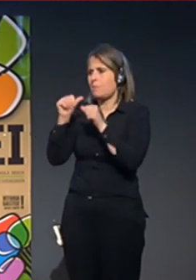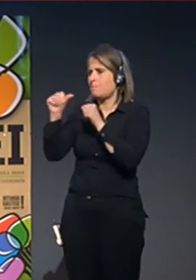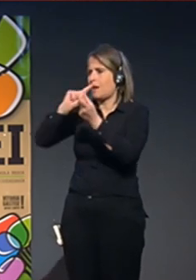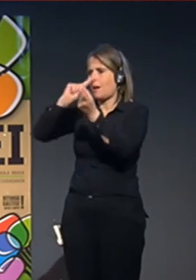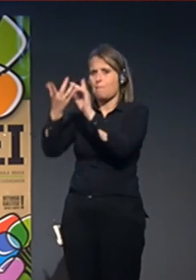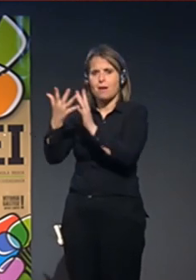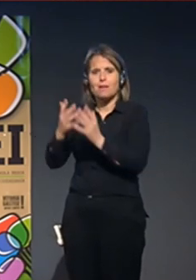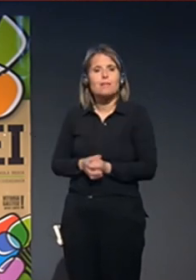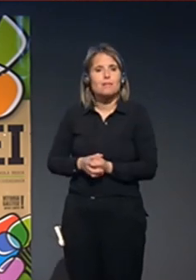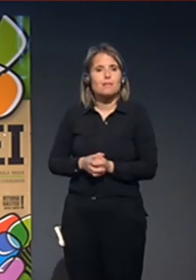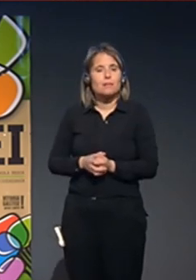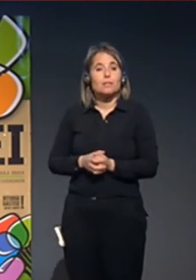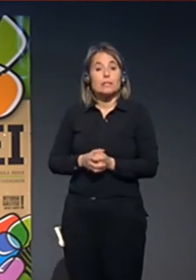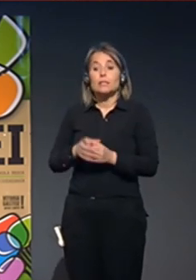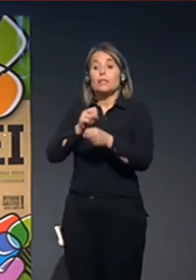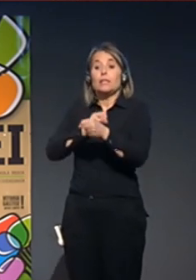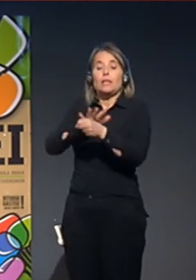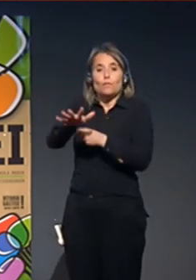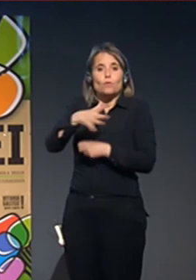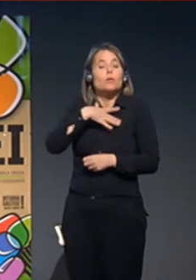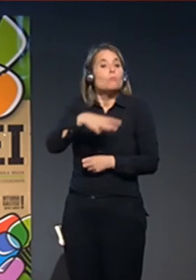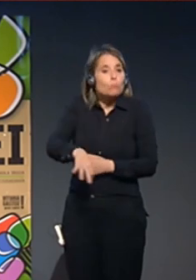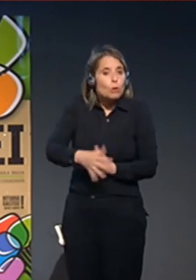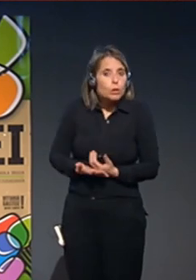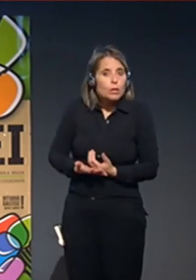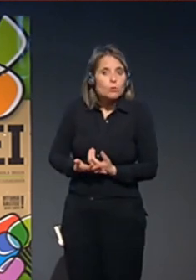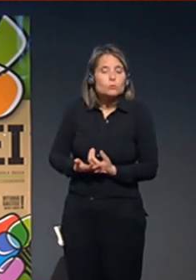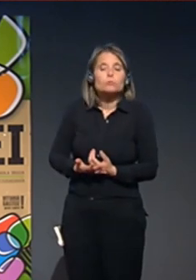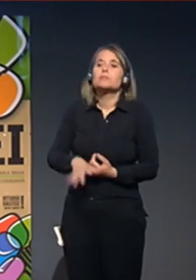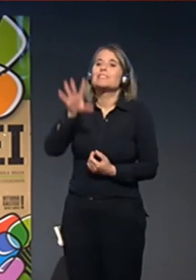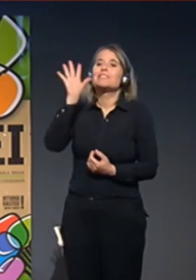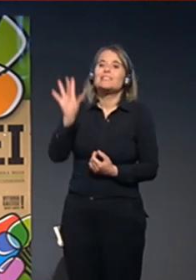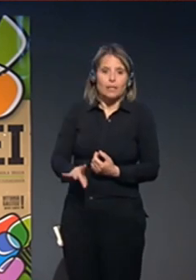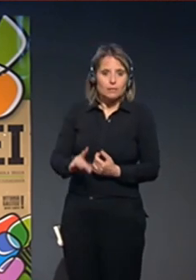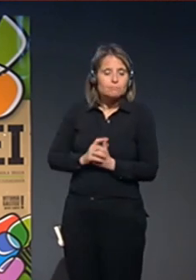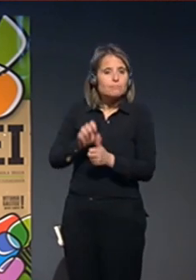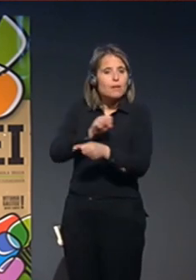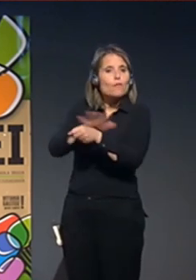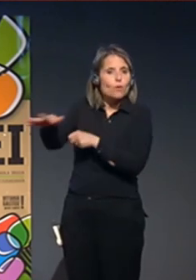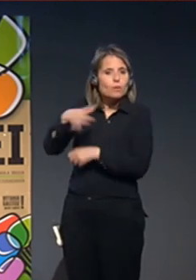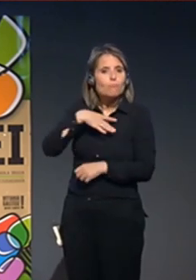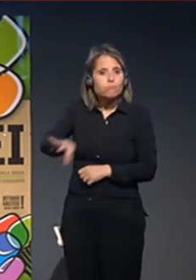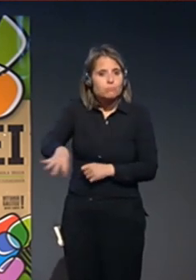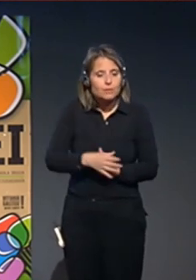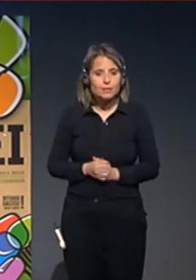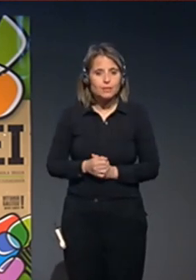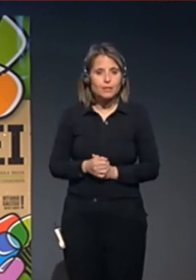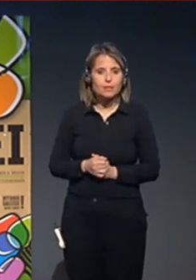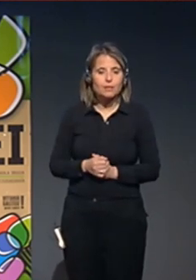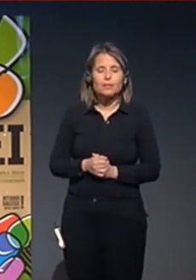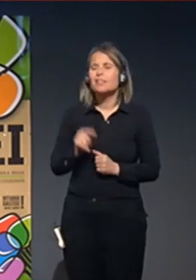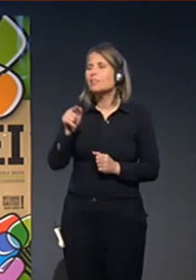tienen que cambiarse podemos influir Nosotros en eso rotundamente sí de qué